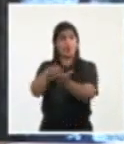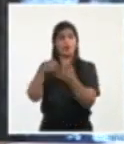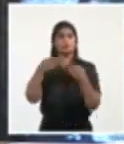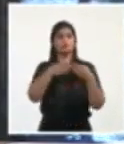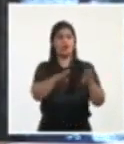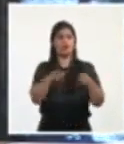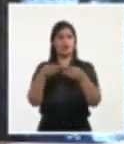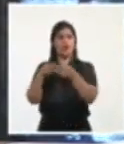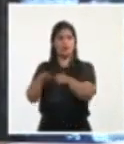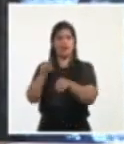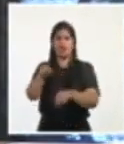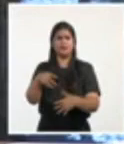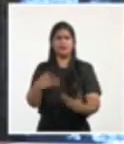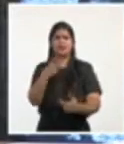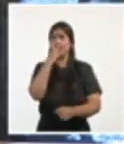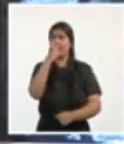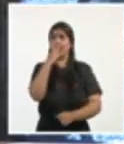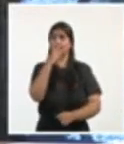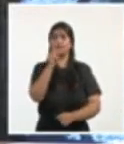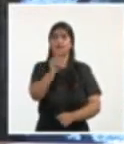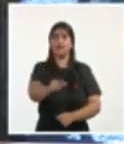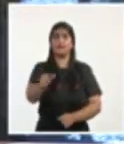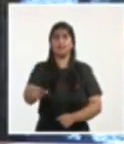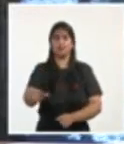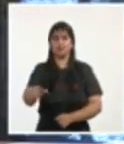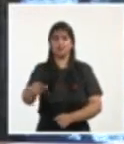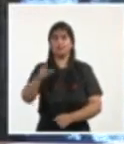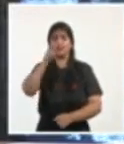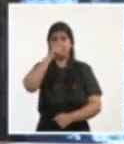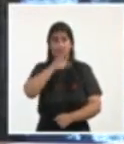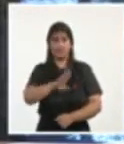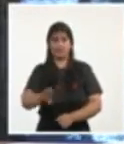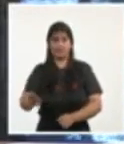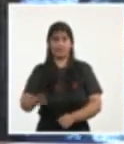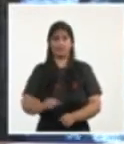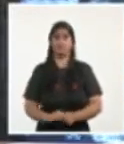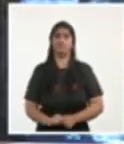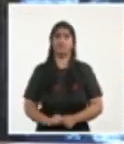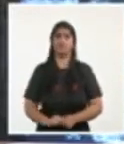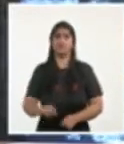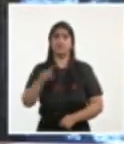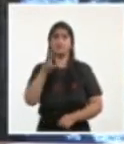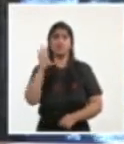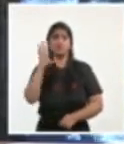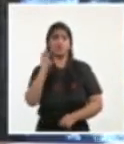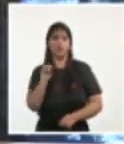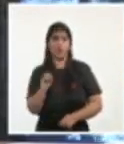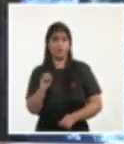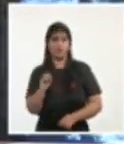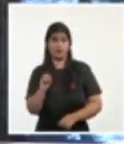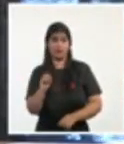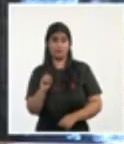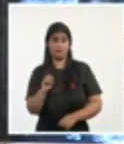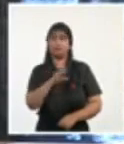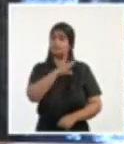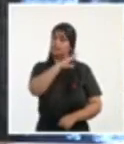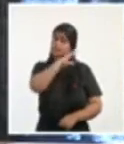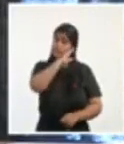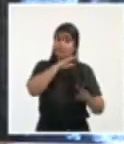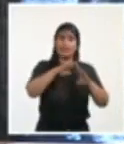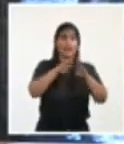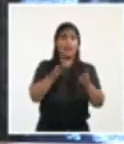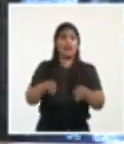El sábado estábamos abriendo 150 nuevas capacidades de niños a partir de la incidencia que están teniendo, y lo reitero